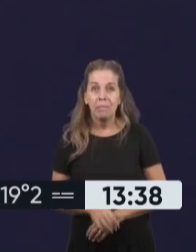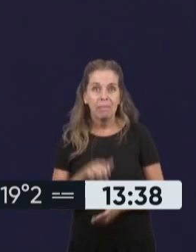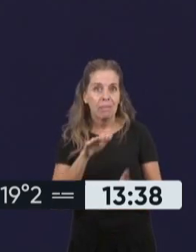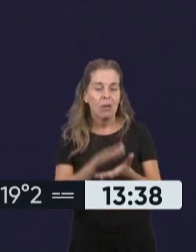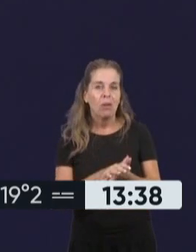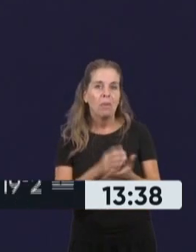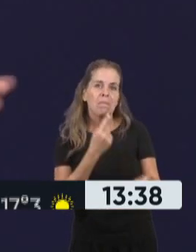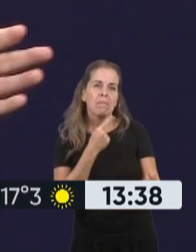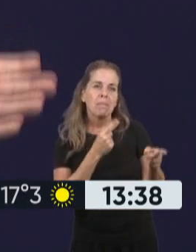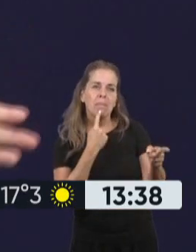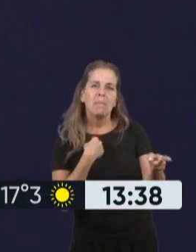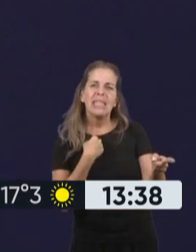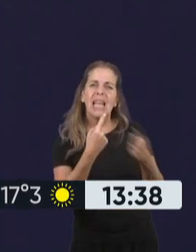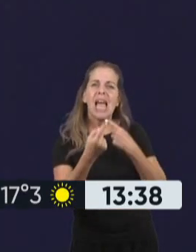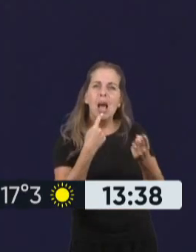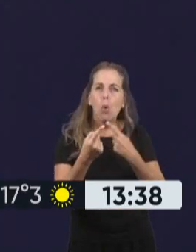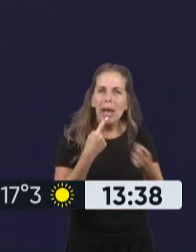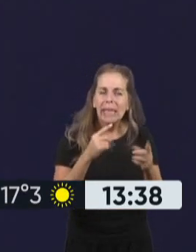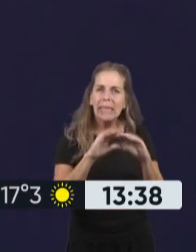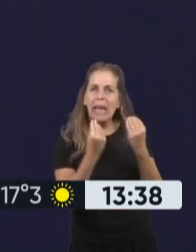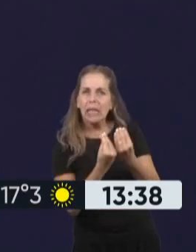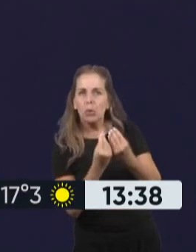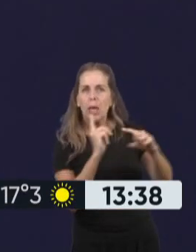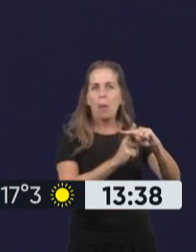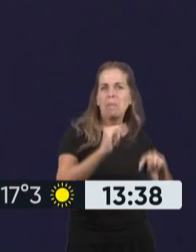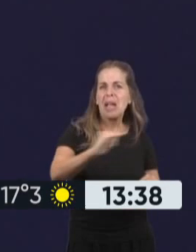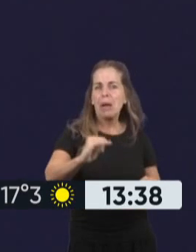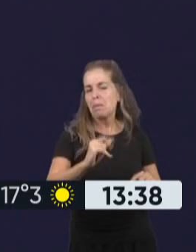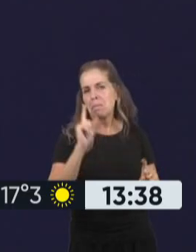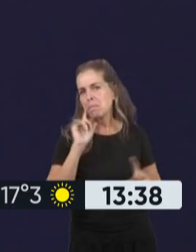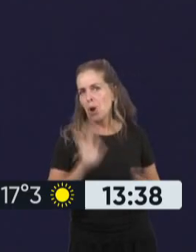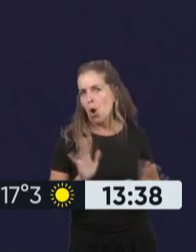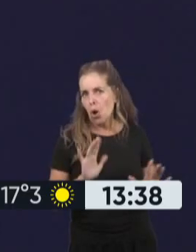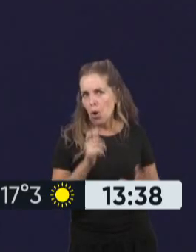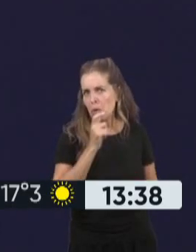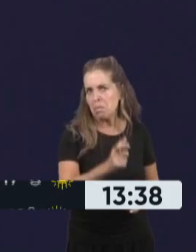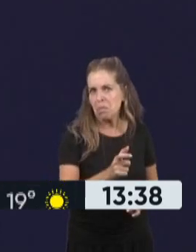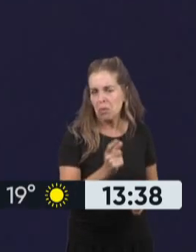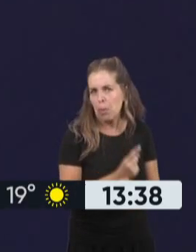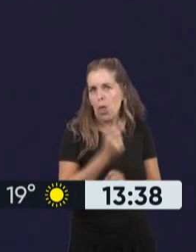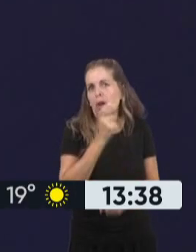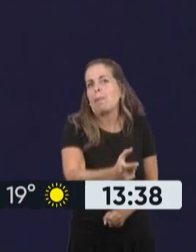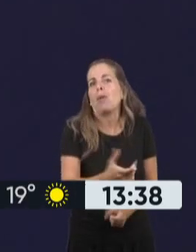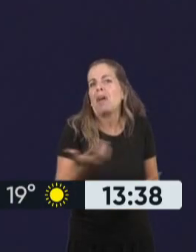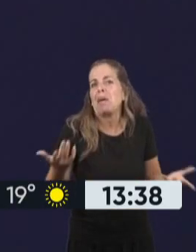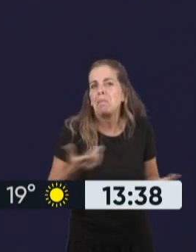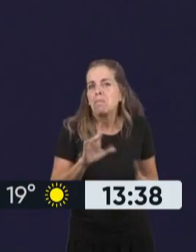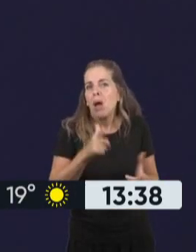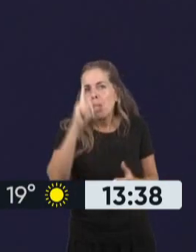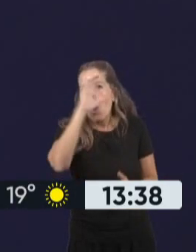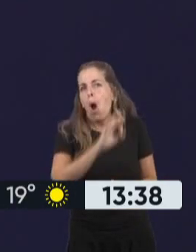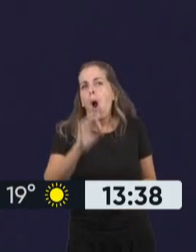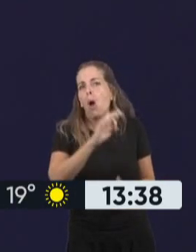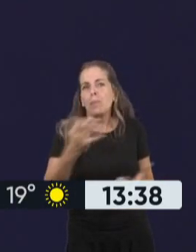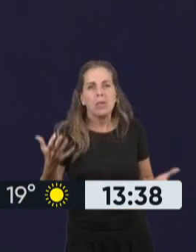las encuestas, no puedo decirte nada, las desconozco y no tengo opinión porque no